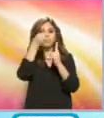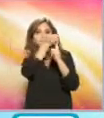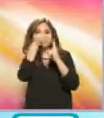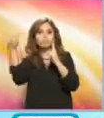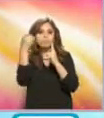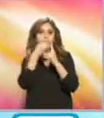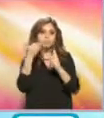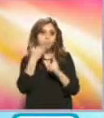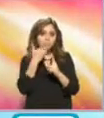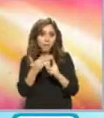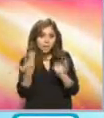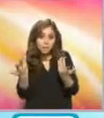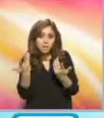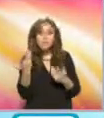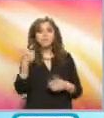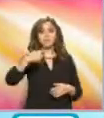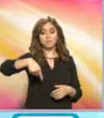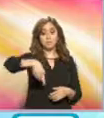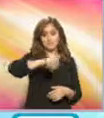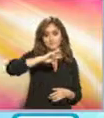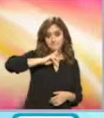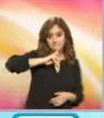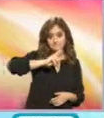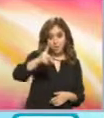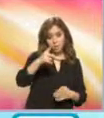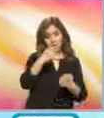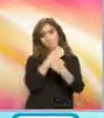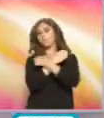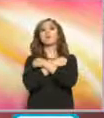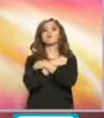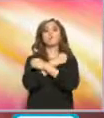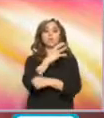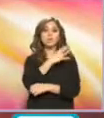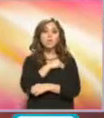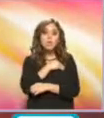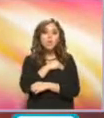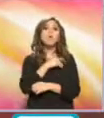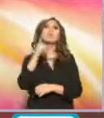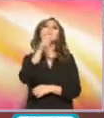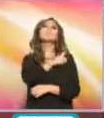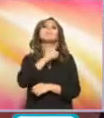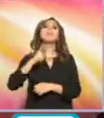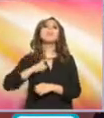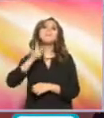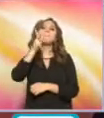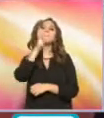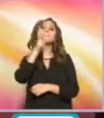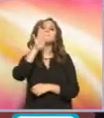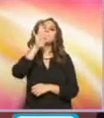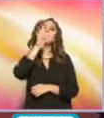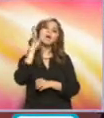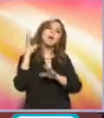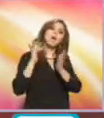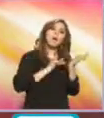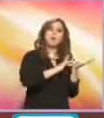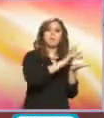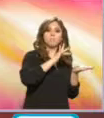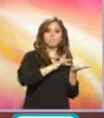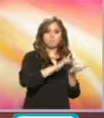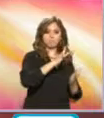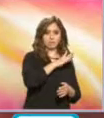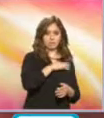la educación de mi hijo, lo voy a apoyar, ¿no? Claro. Lo voy a apoyar. Oye, Alicia, ¿y cómo como padres también podemos tomar